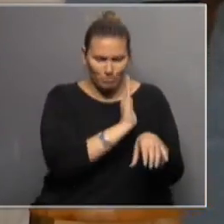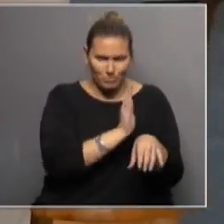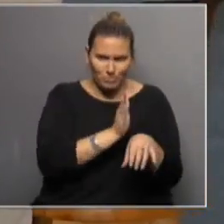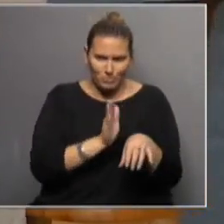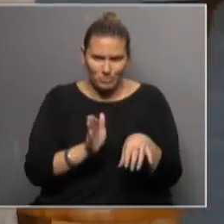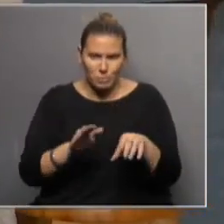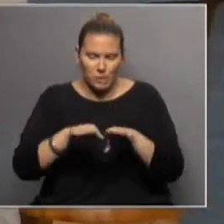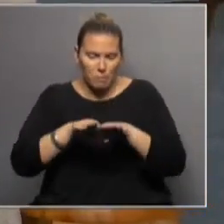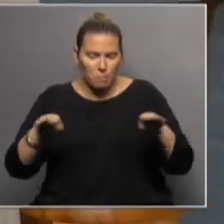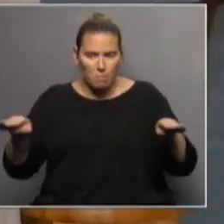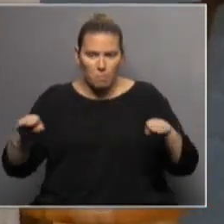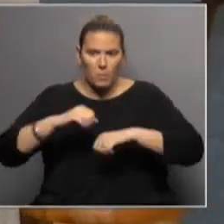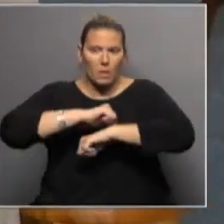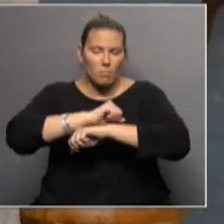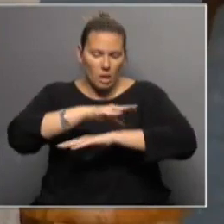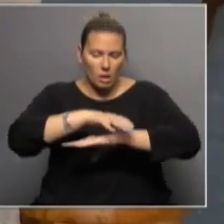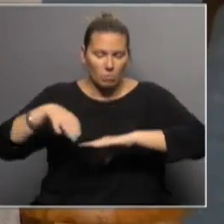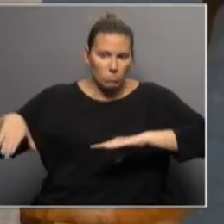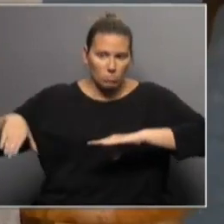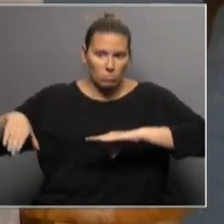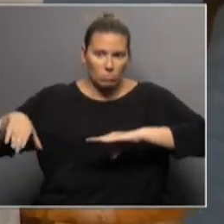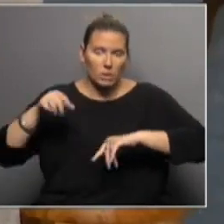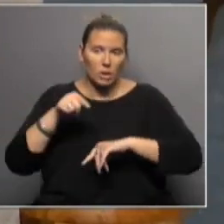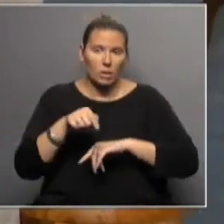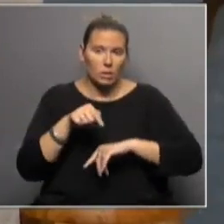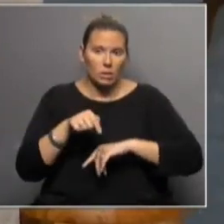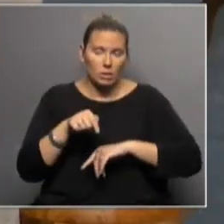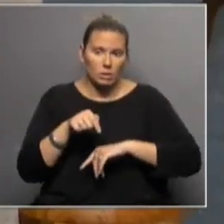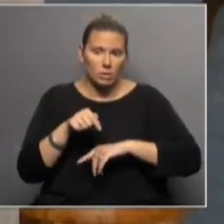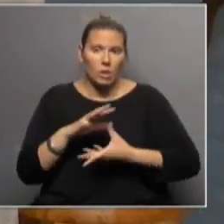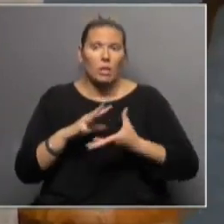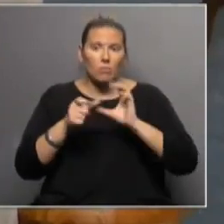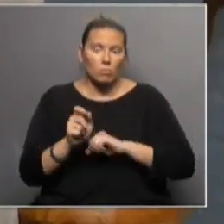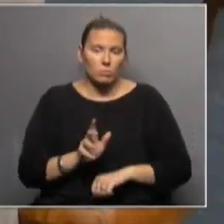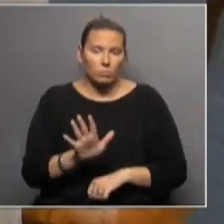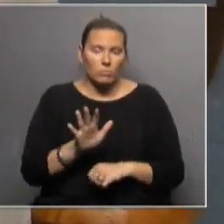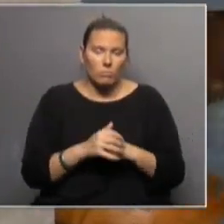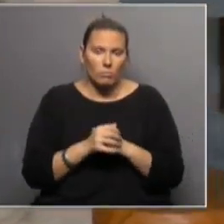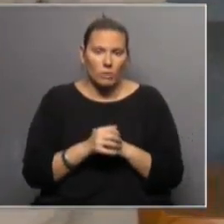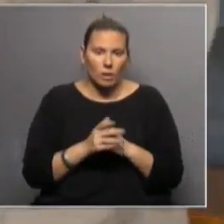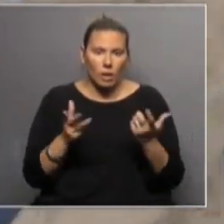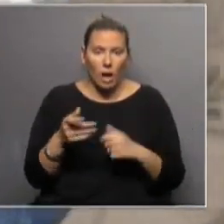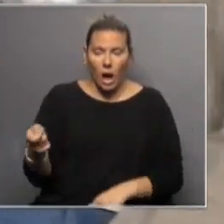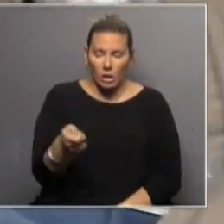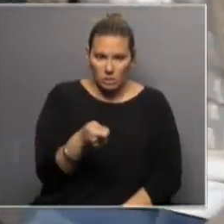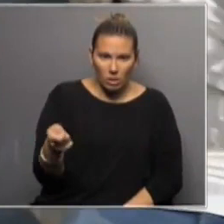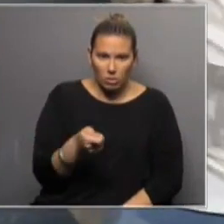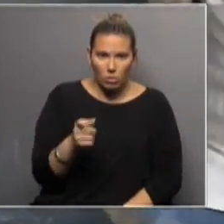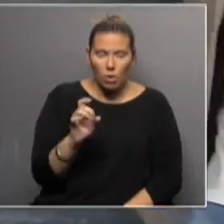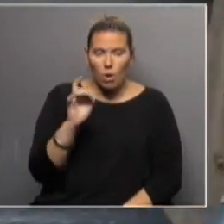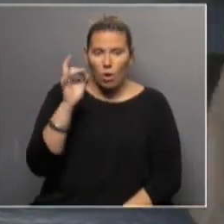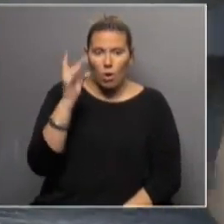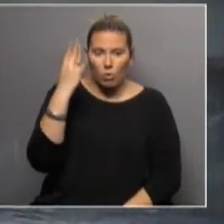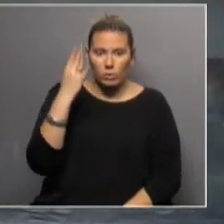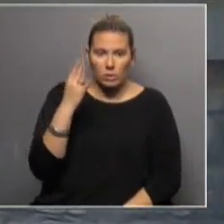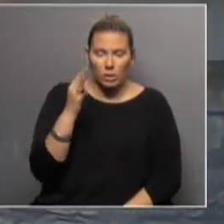se pica acá arriba. Así que ese es es la forma. Tenemos asador oficial. ¿Quién? El principal es